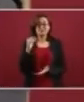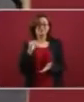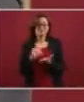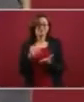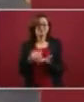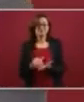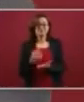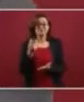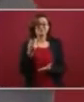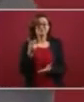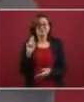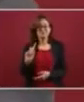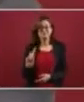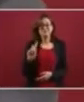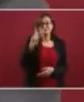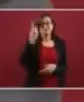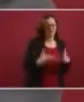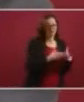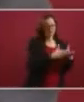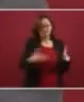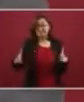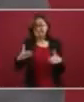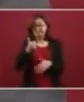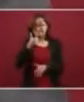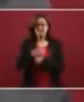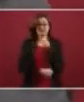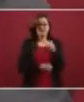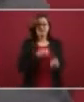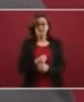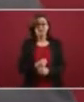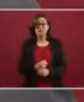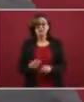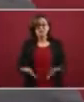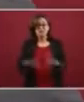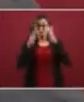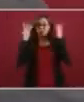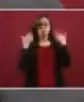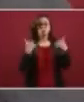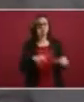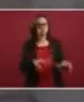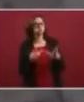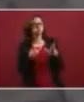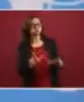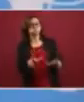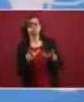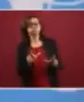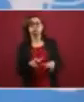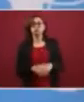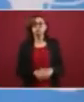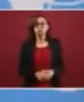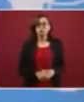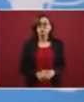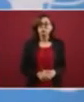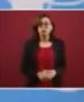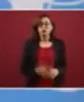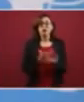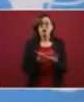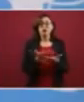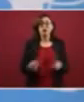En 6 años. Ya México está en esa revista en el cuarto lugar en el